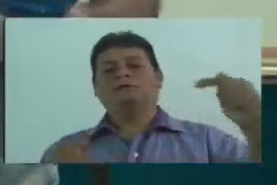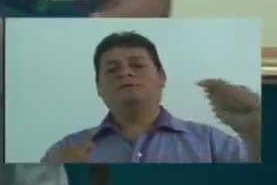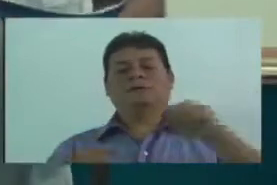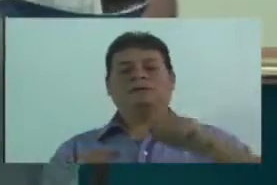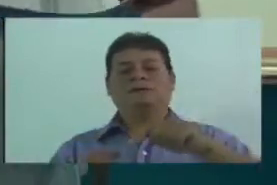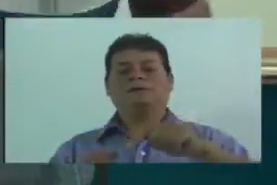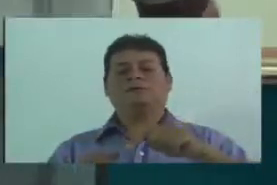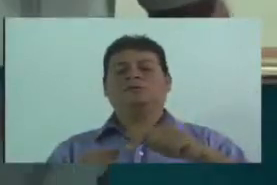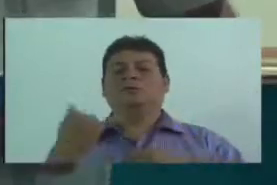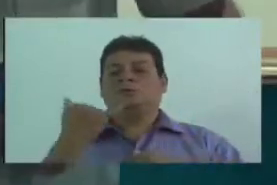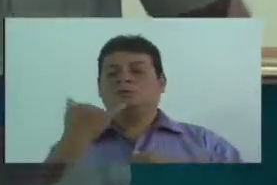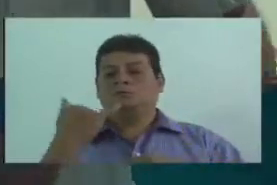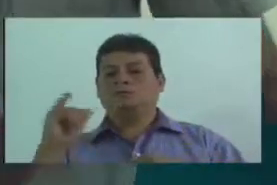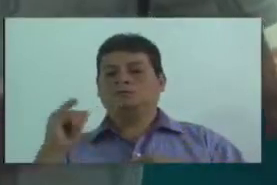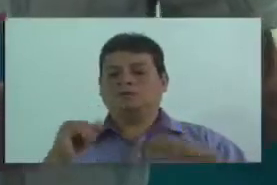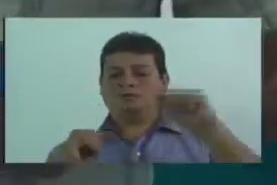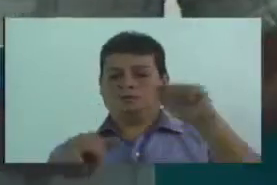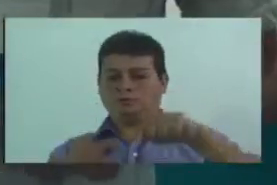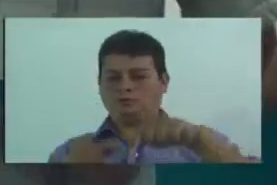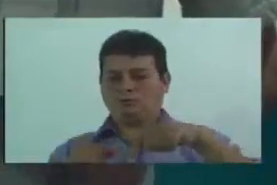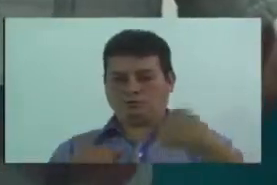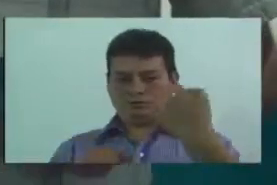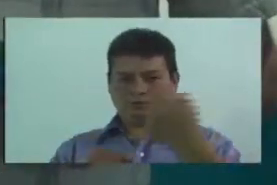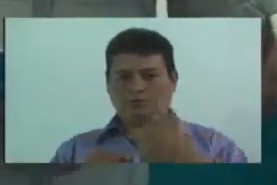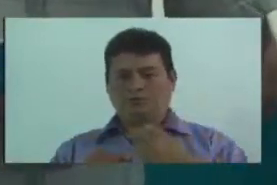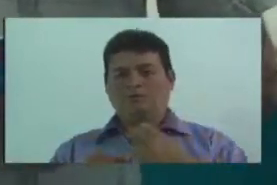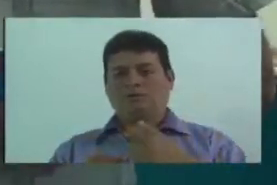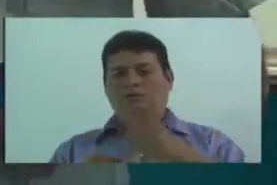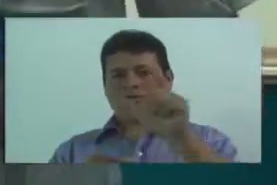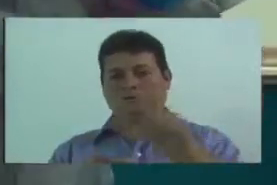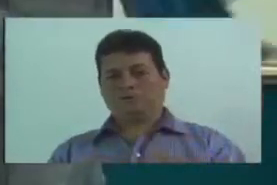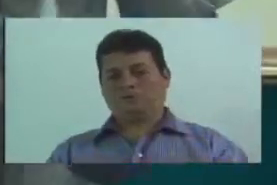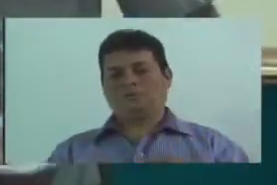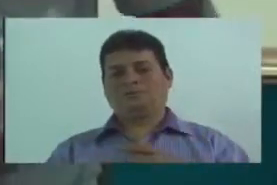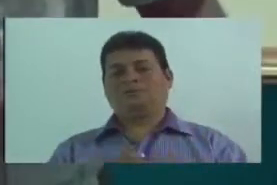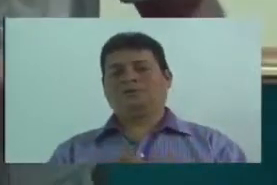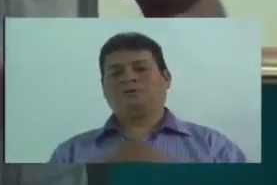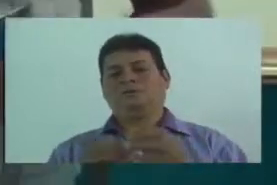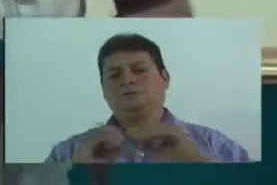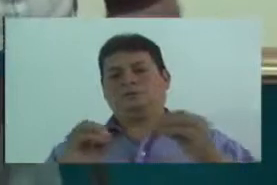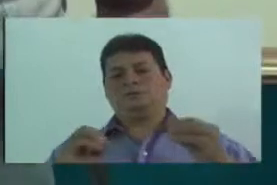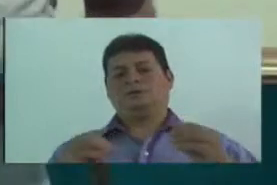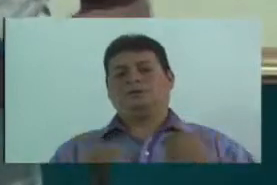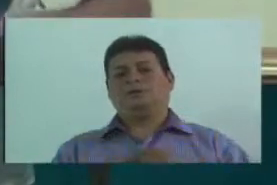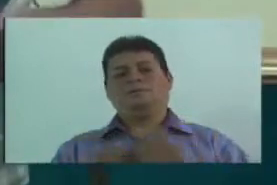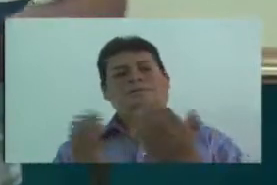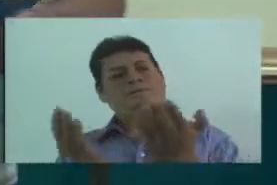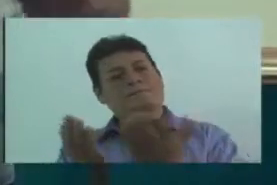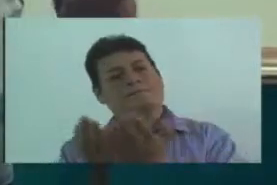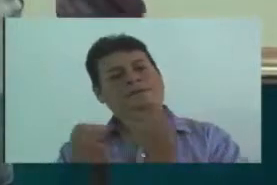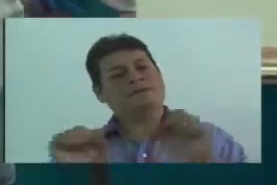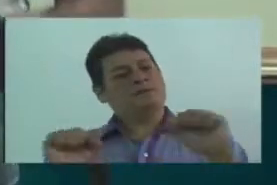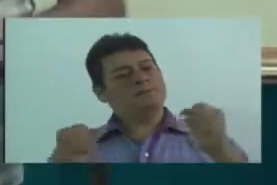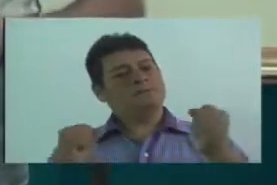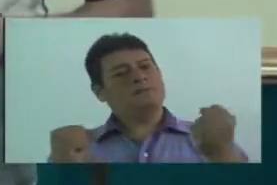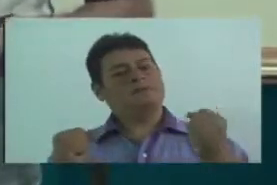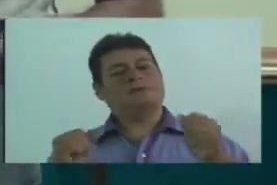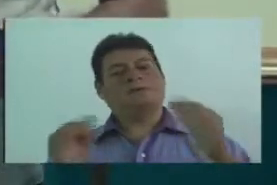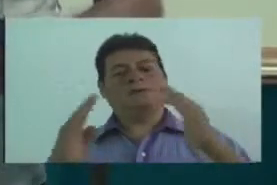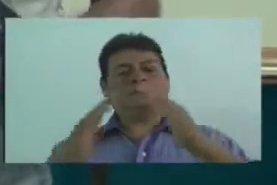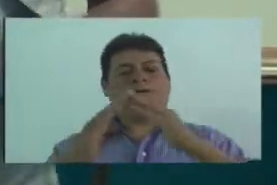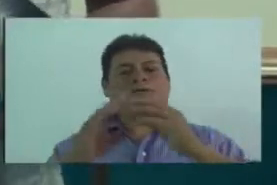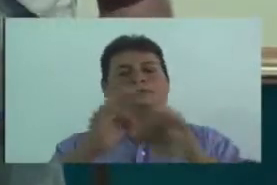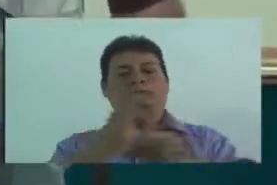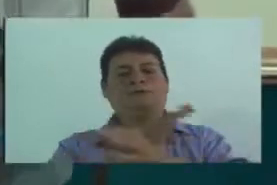los enunciados según la actitud del hablante. Espero que haya sido de mucha utilidad para ustedes